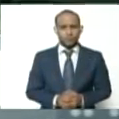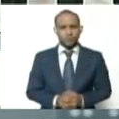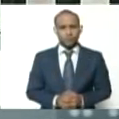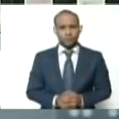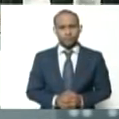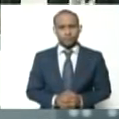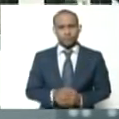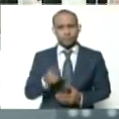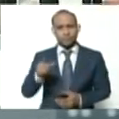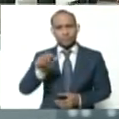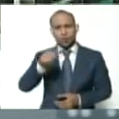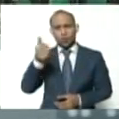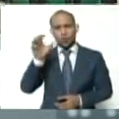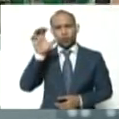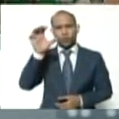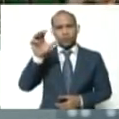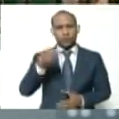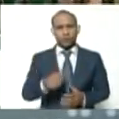Este es otro país.